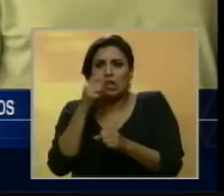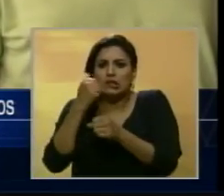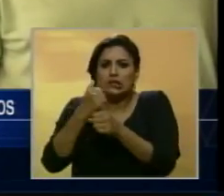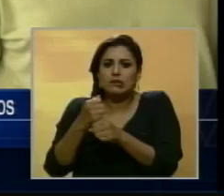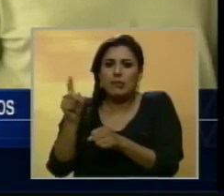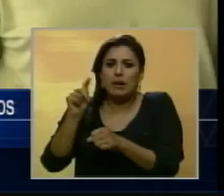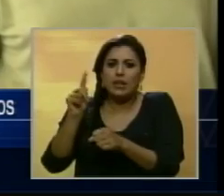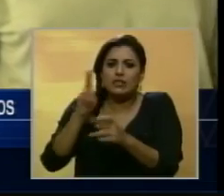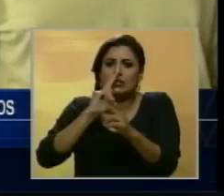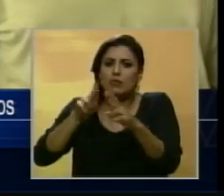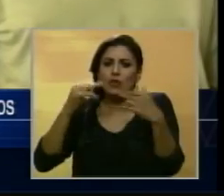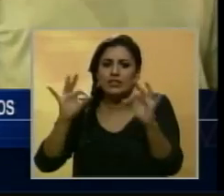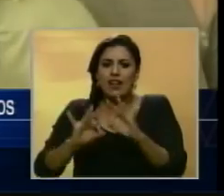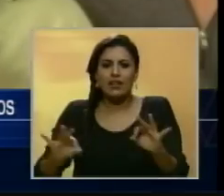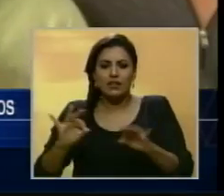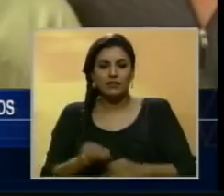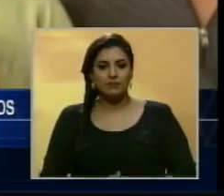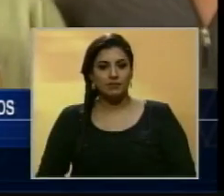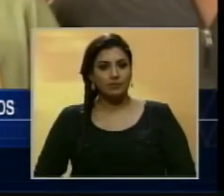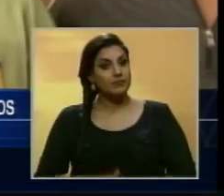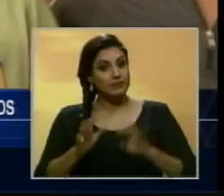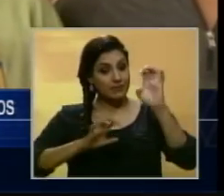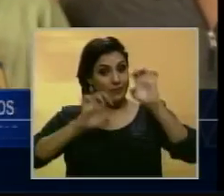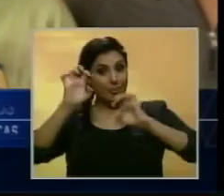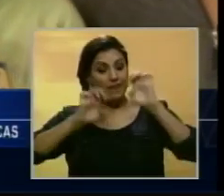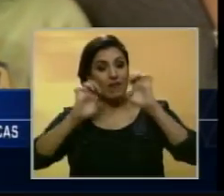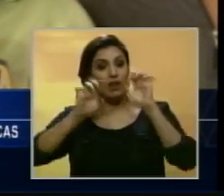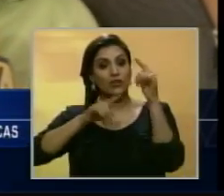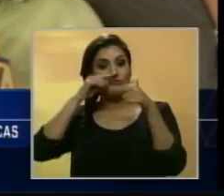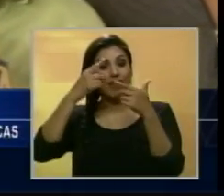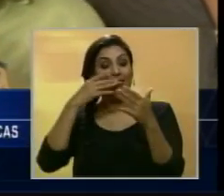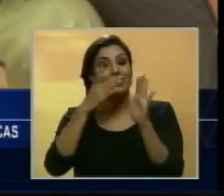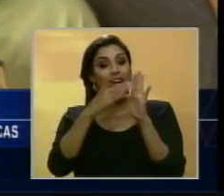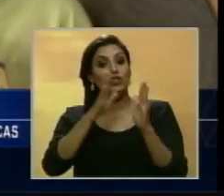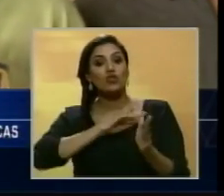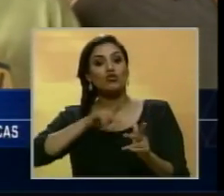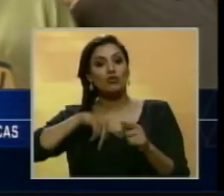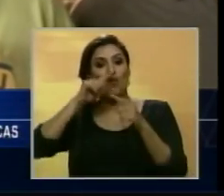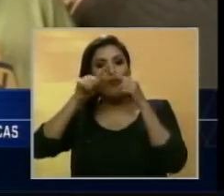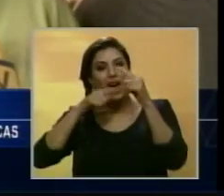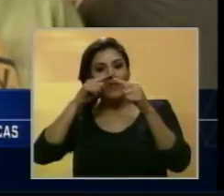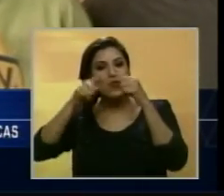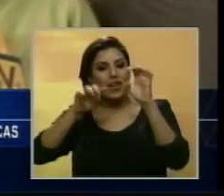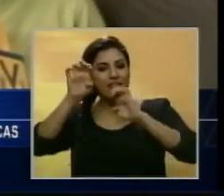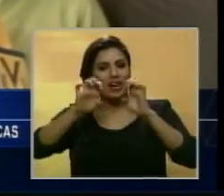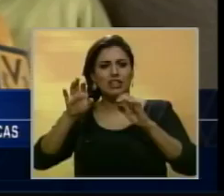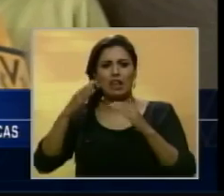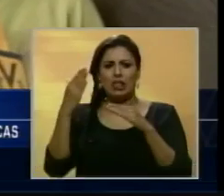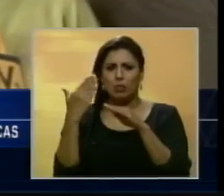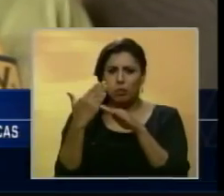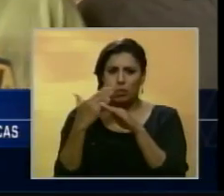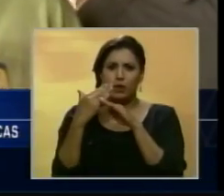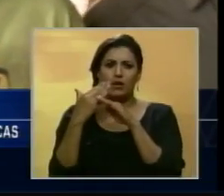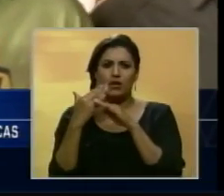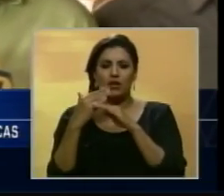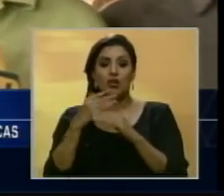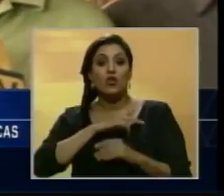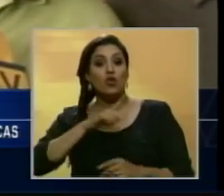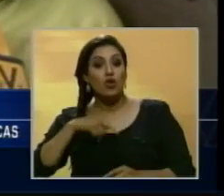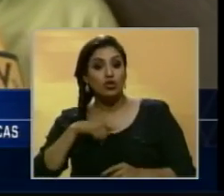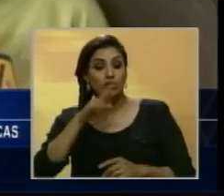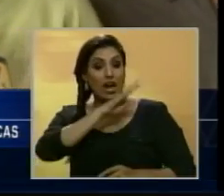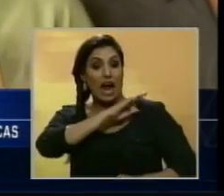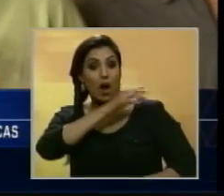del pronunciamiento. La evaluación, que es un derecho que nosotros tenemos, bueno, ha sido atropellada, no solo